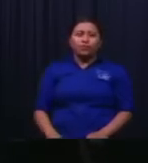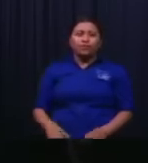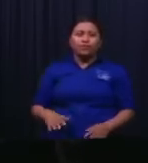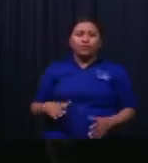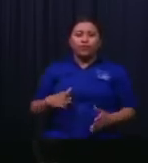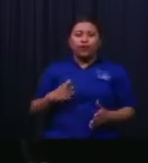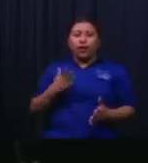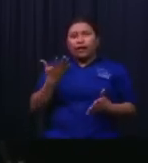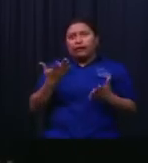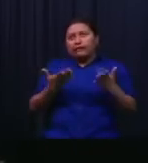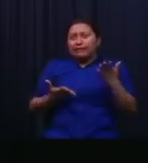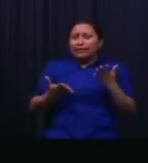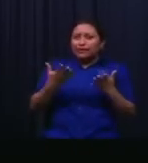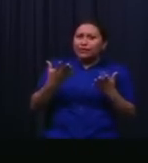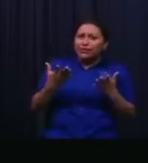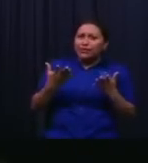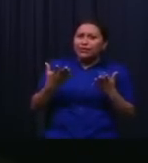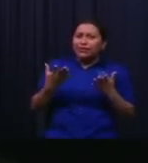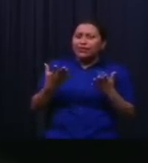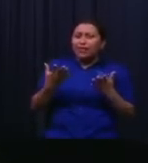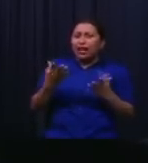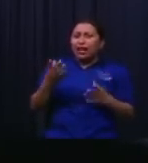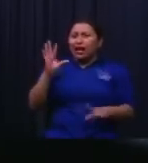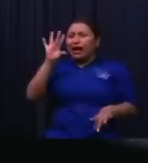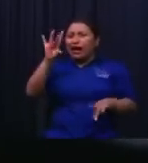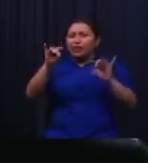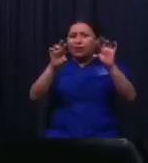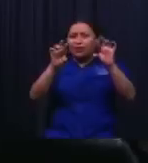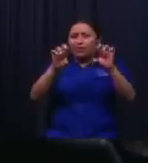Tal vez algunos sentían en su corazón